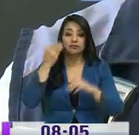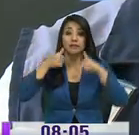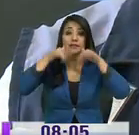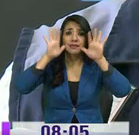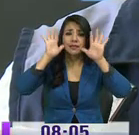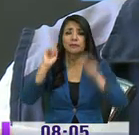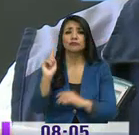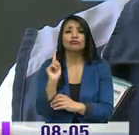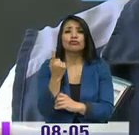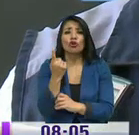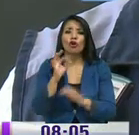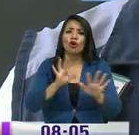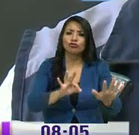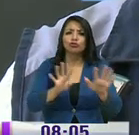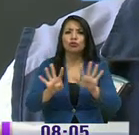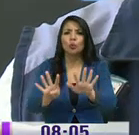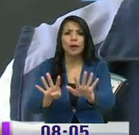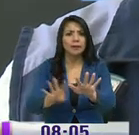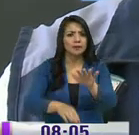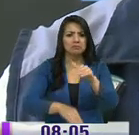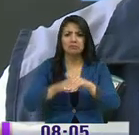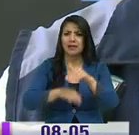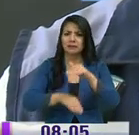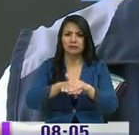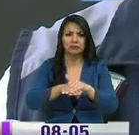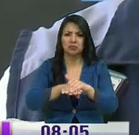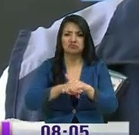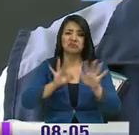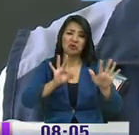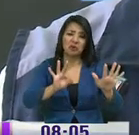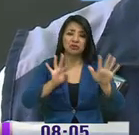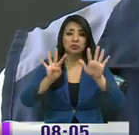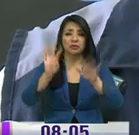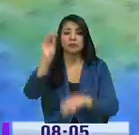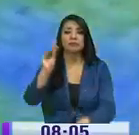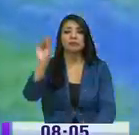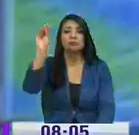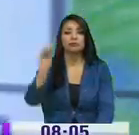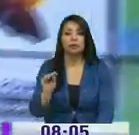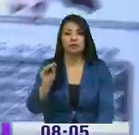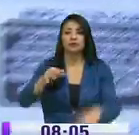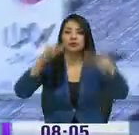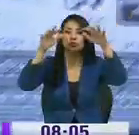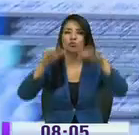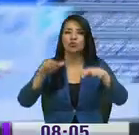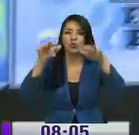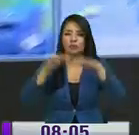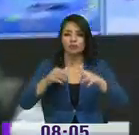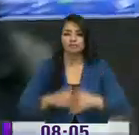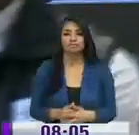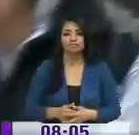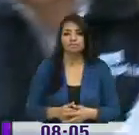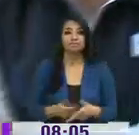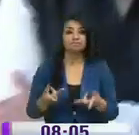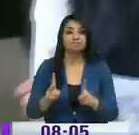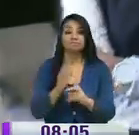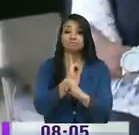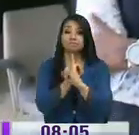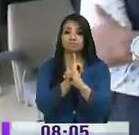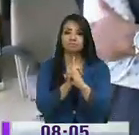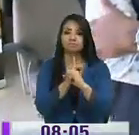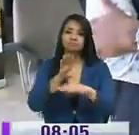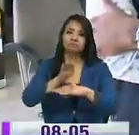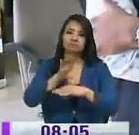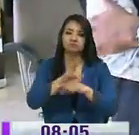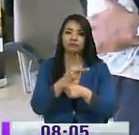apenas recibimos entre 8 y 9 milímetros, que apenas equivale al 8-9%. Además, el INAMI recomienda tomar precauciones